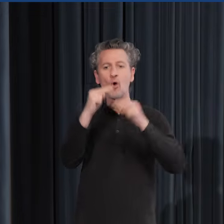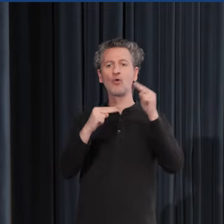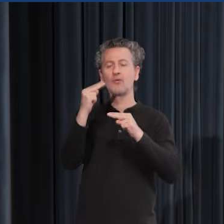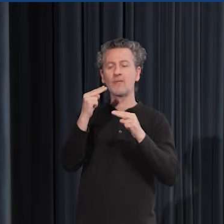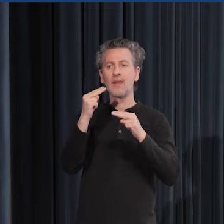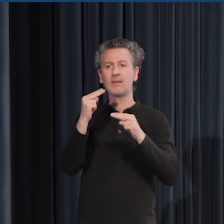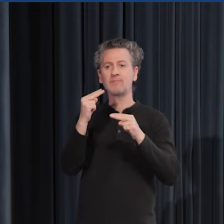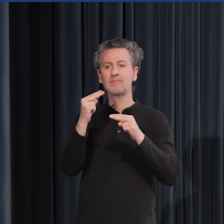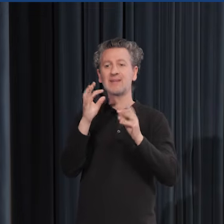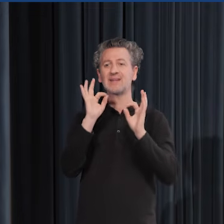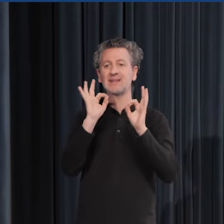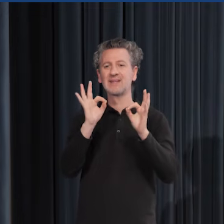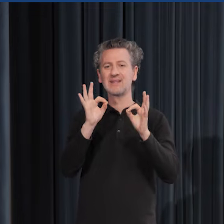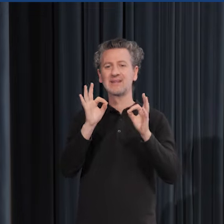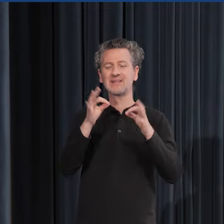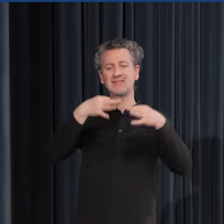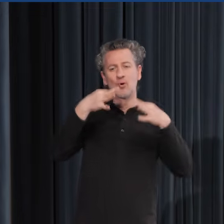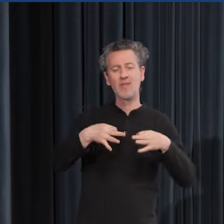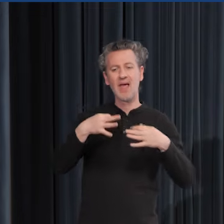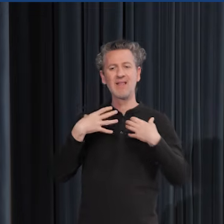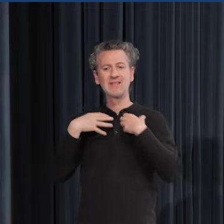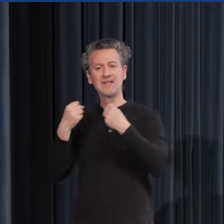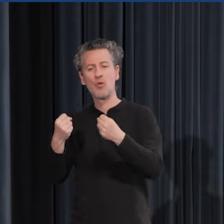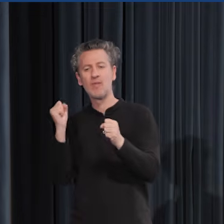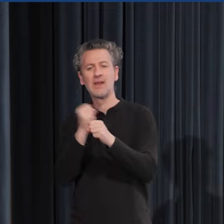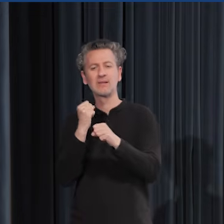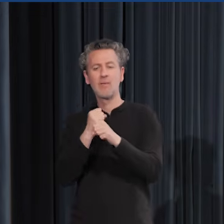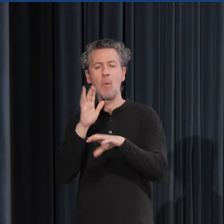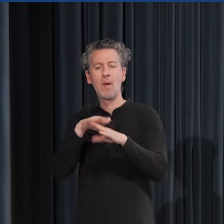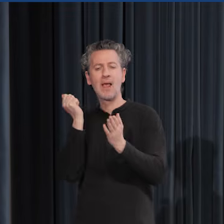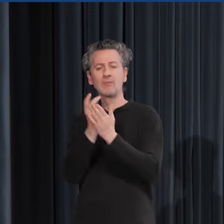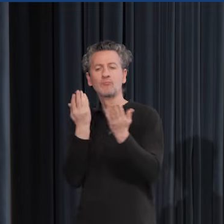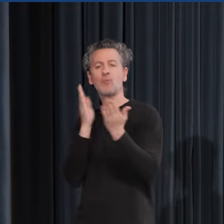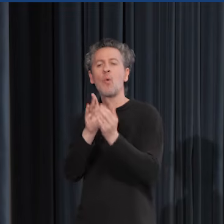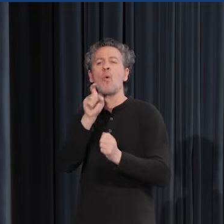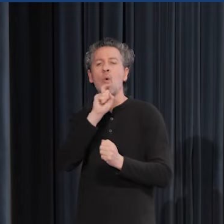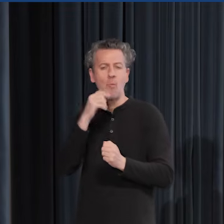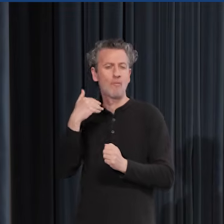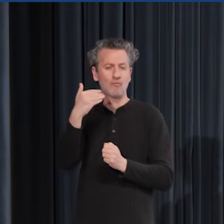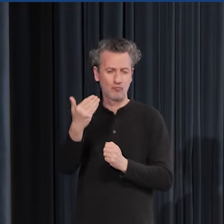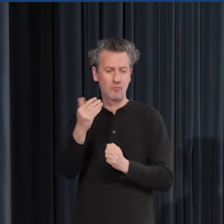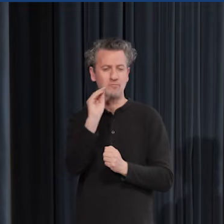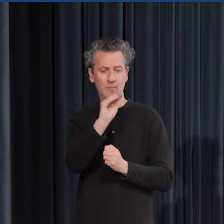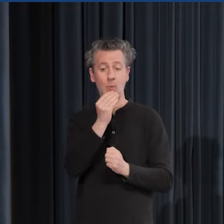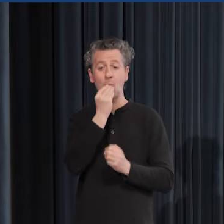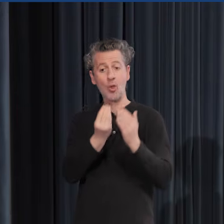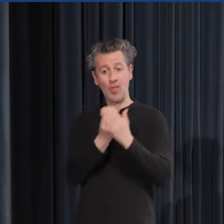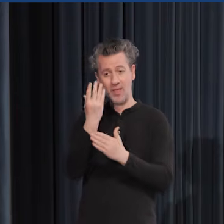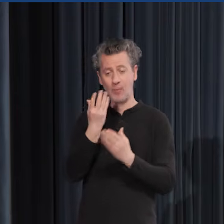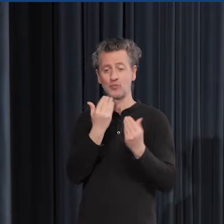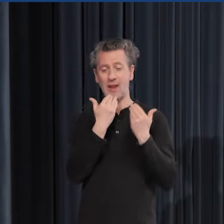en términos de seguridad y salud en el trabajo para enfrentarnos a estos retos. Bueno, buenos días, muchísimas gracias